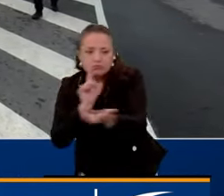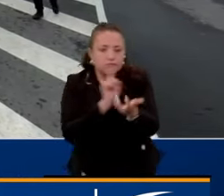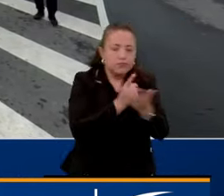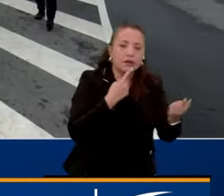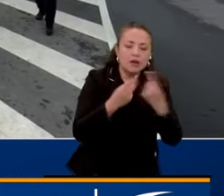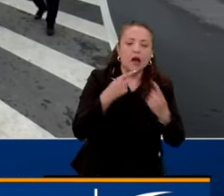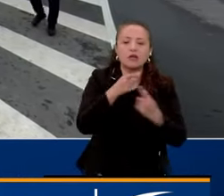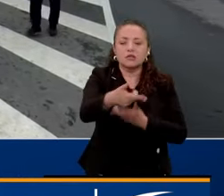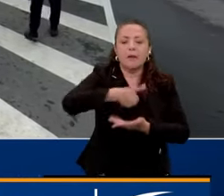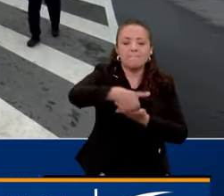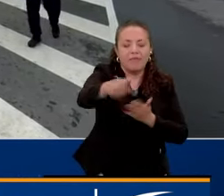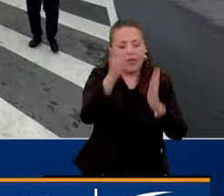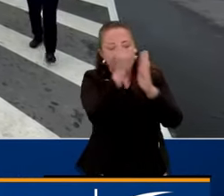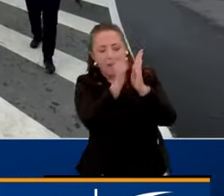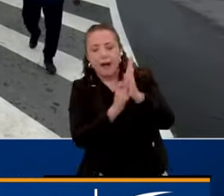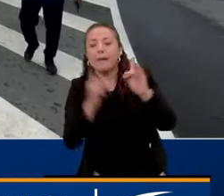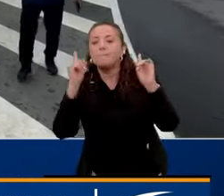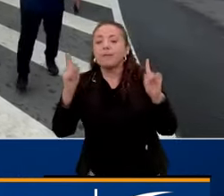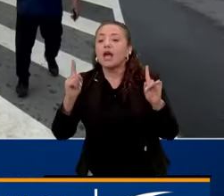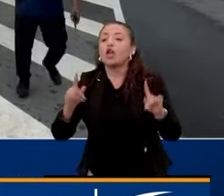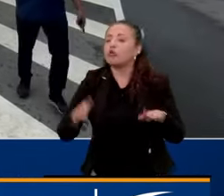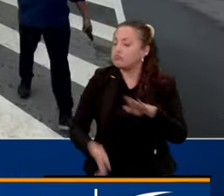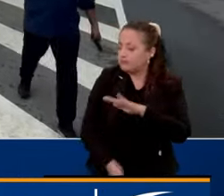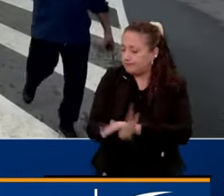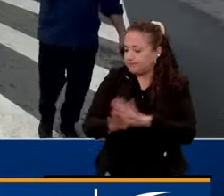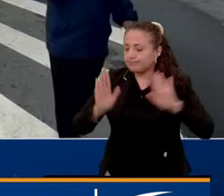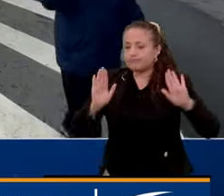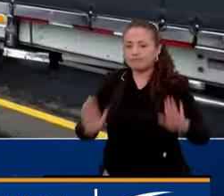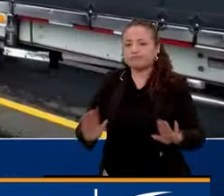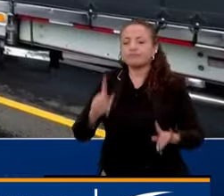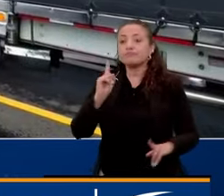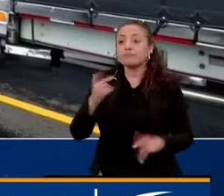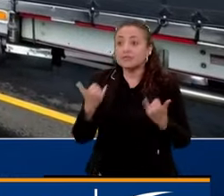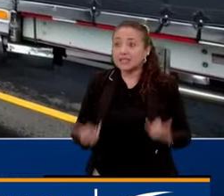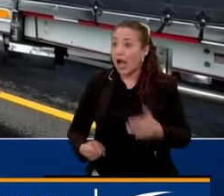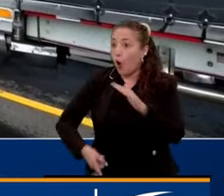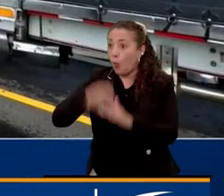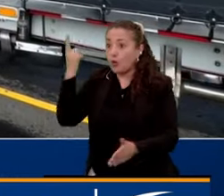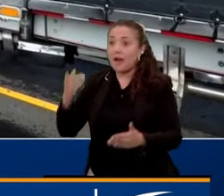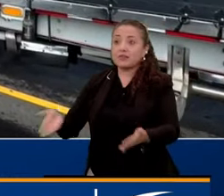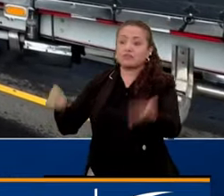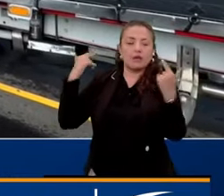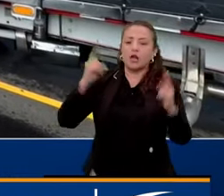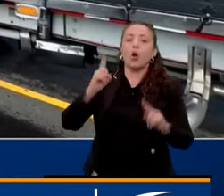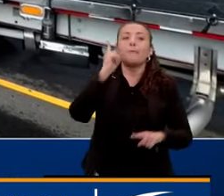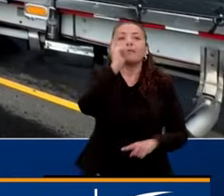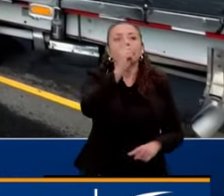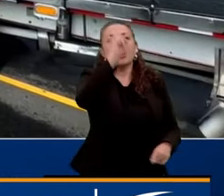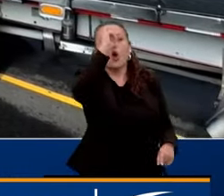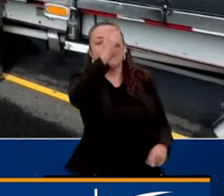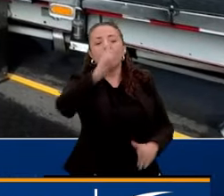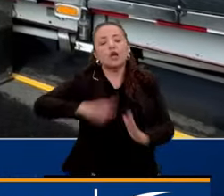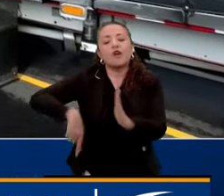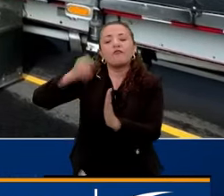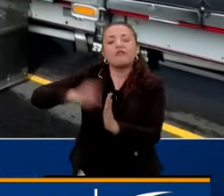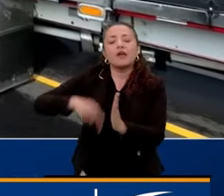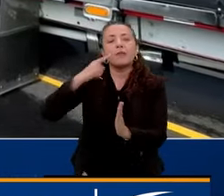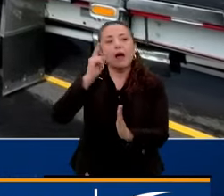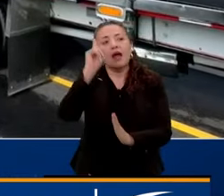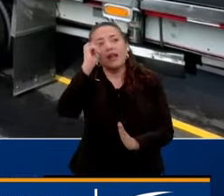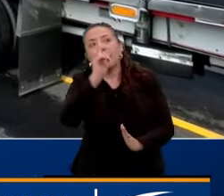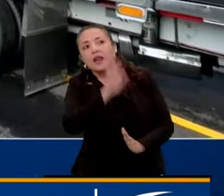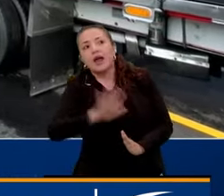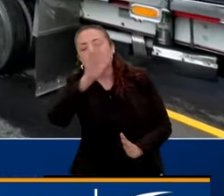pliego de peticiones pero no se levantarán estas protestas directamente Hasta que el gobierno nacional no firme también este documento por